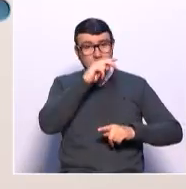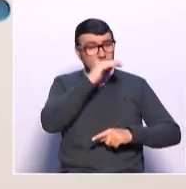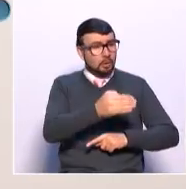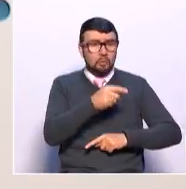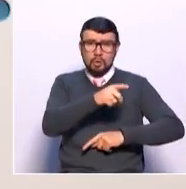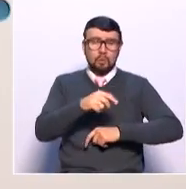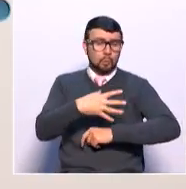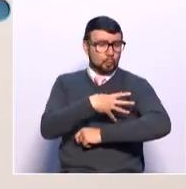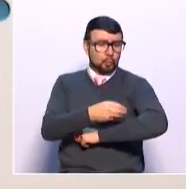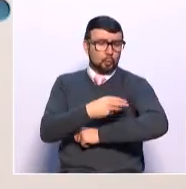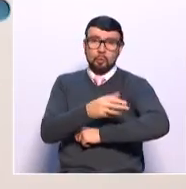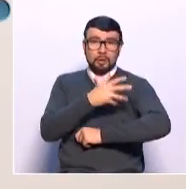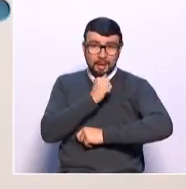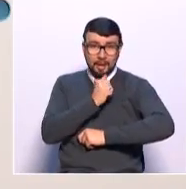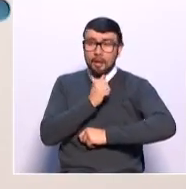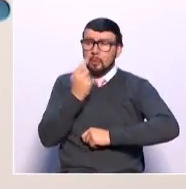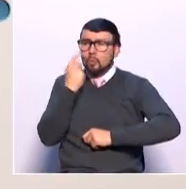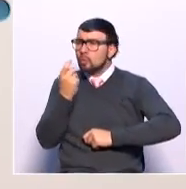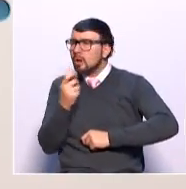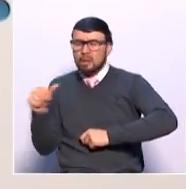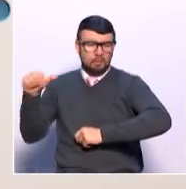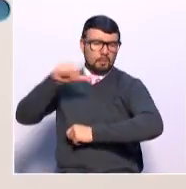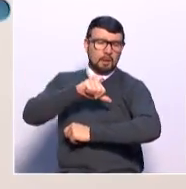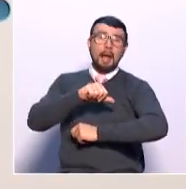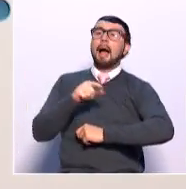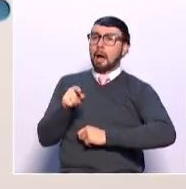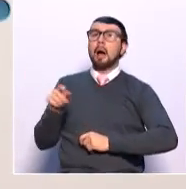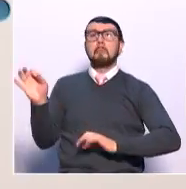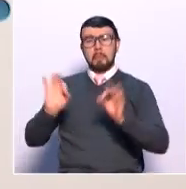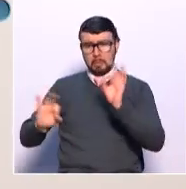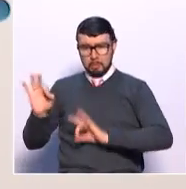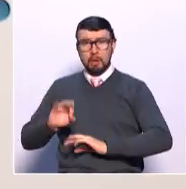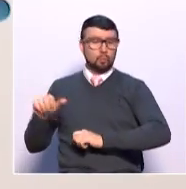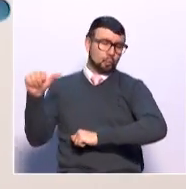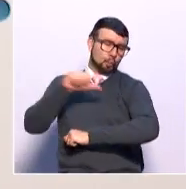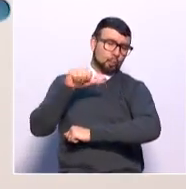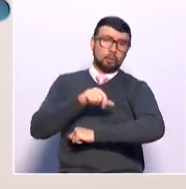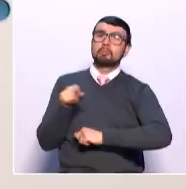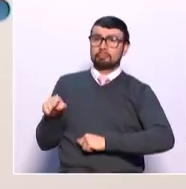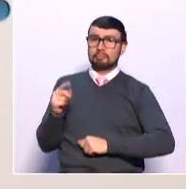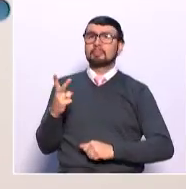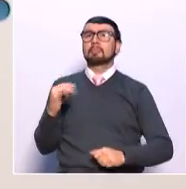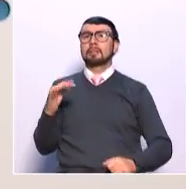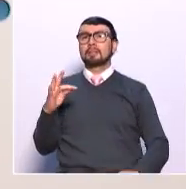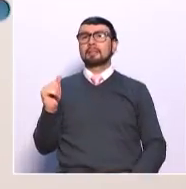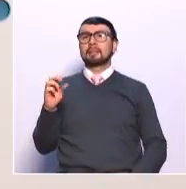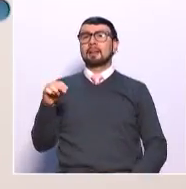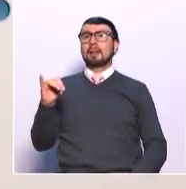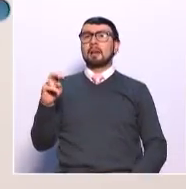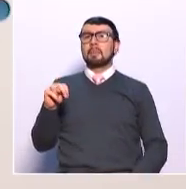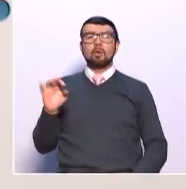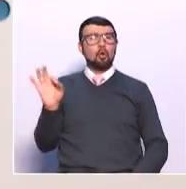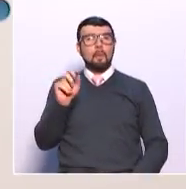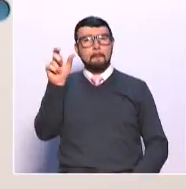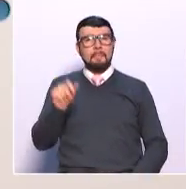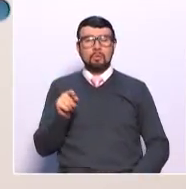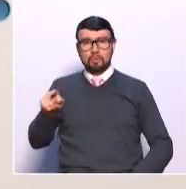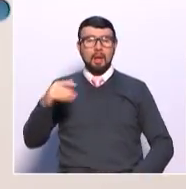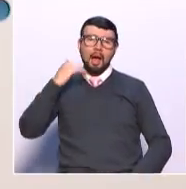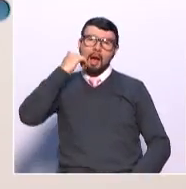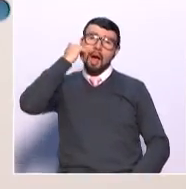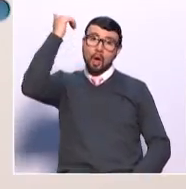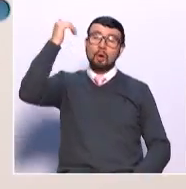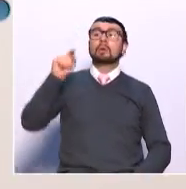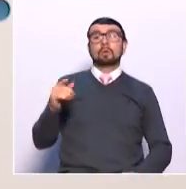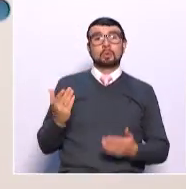y están buscando una opción le pueden preparar el té teritos con ese vitamina o las personas adultas en fin para nosotros ha sido